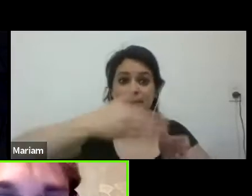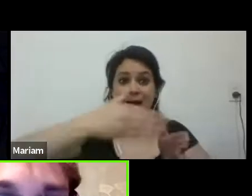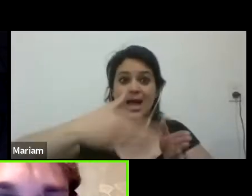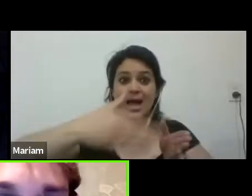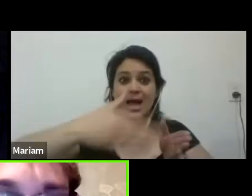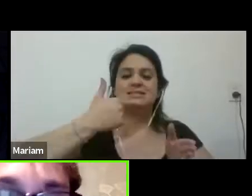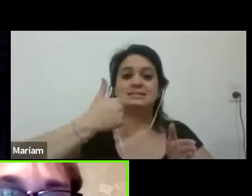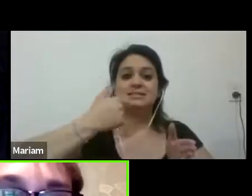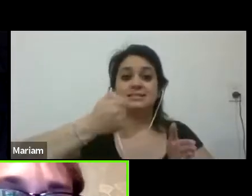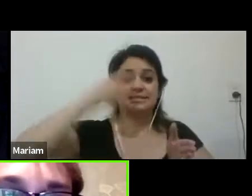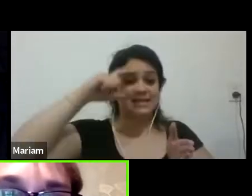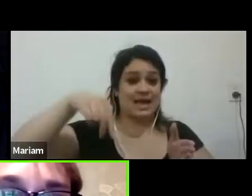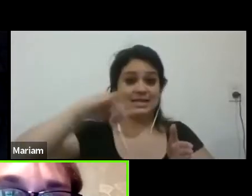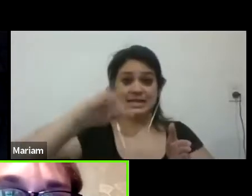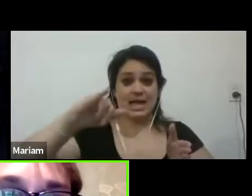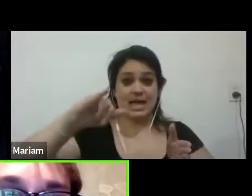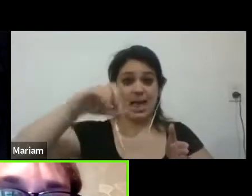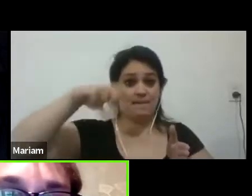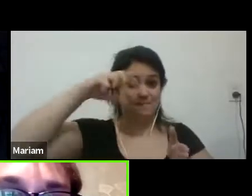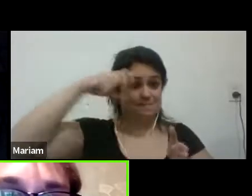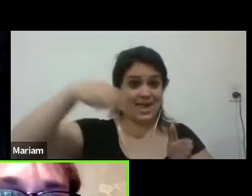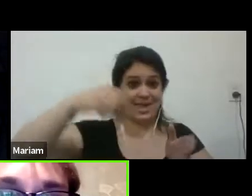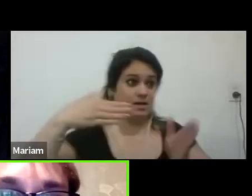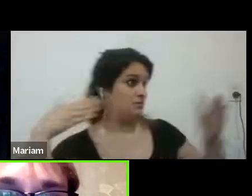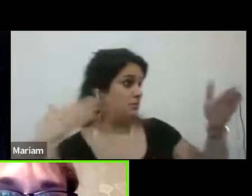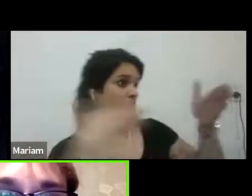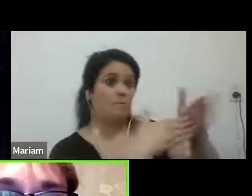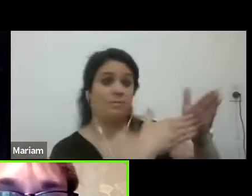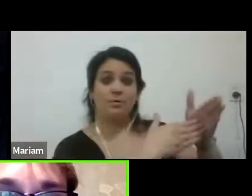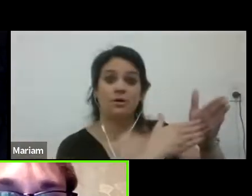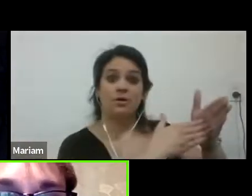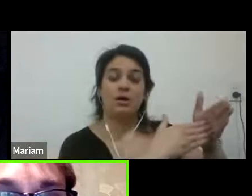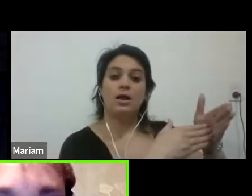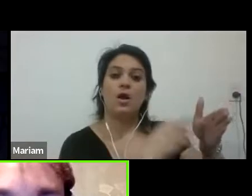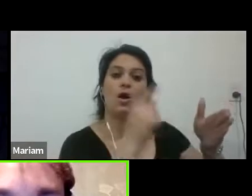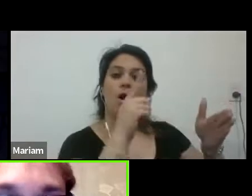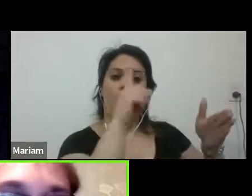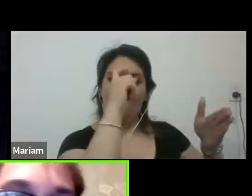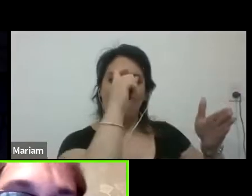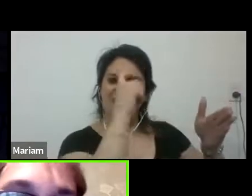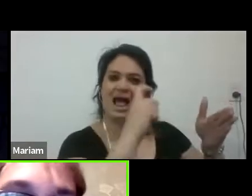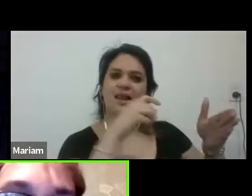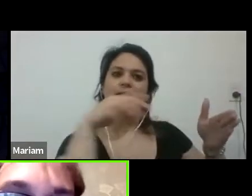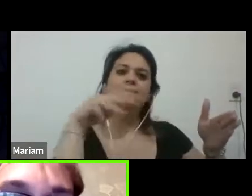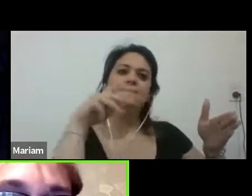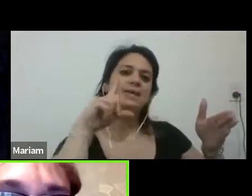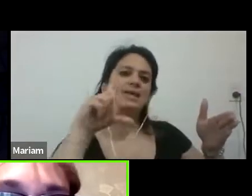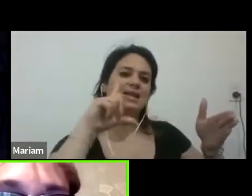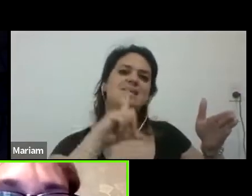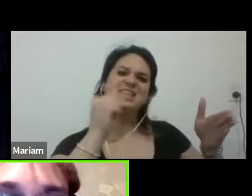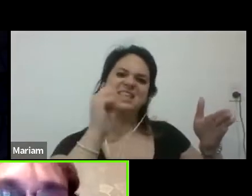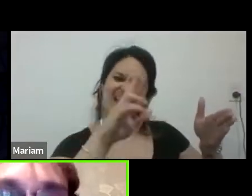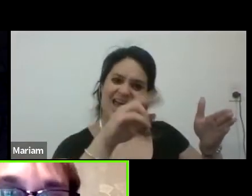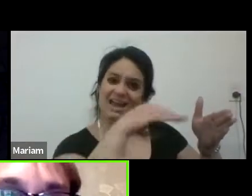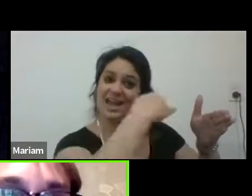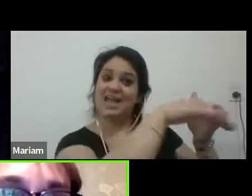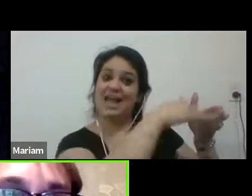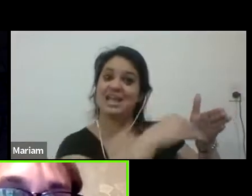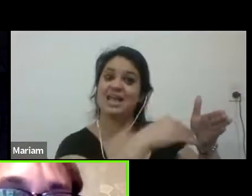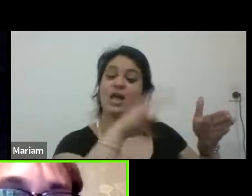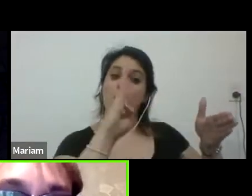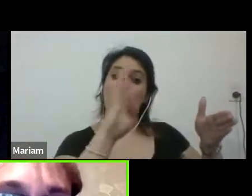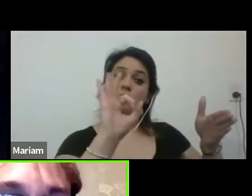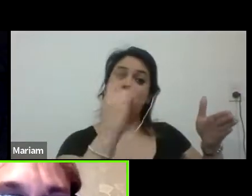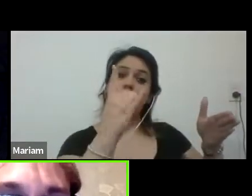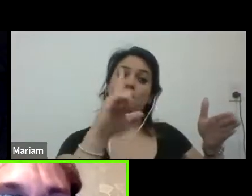antes de llegar va a estar en la escuela hacia el norte vuelvo a repetir lo que se